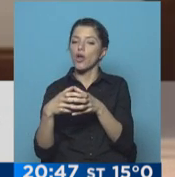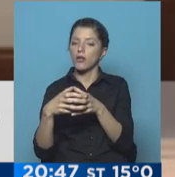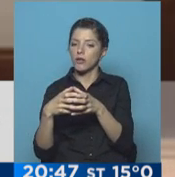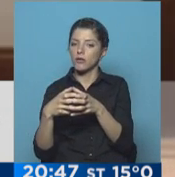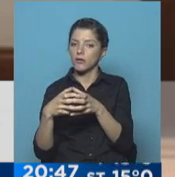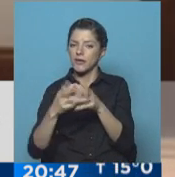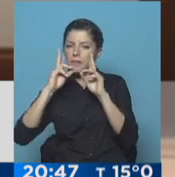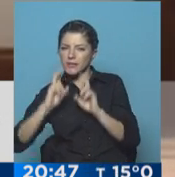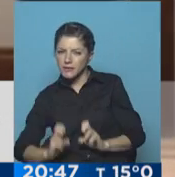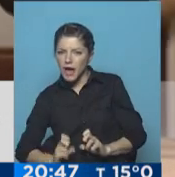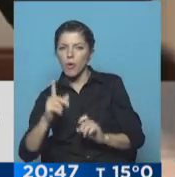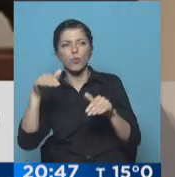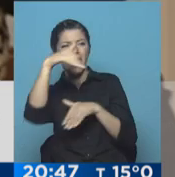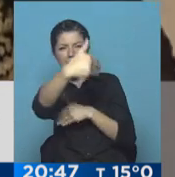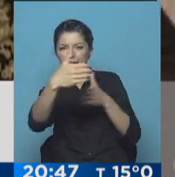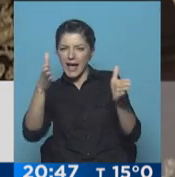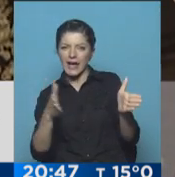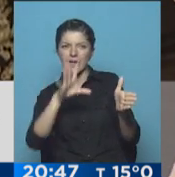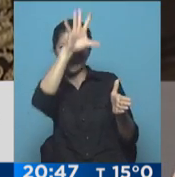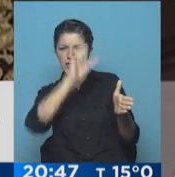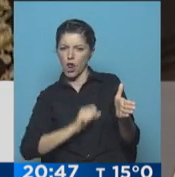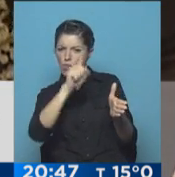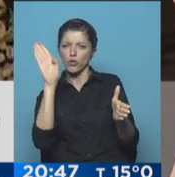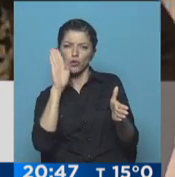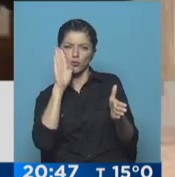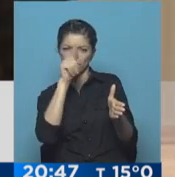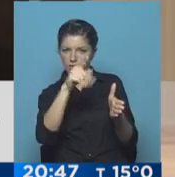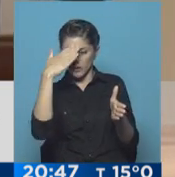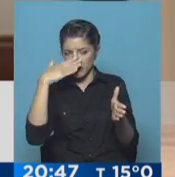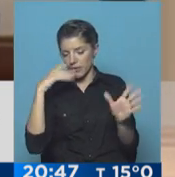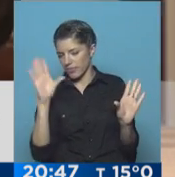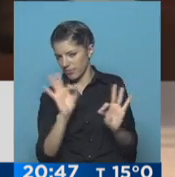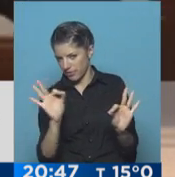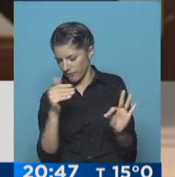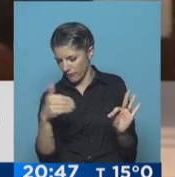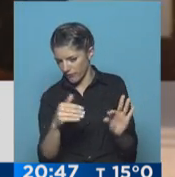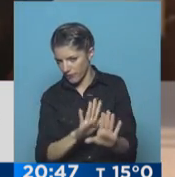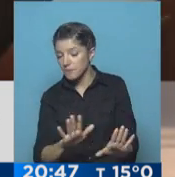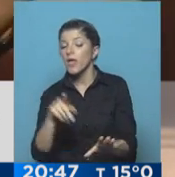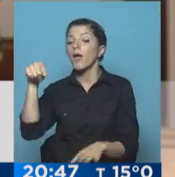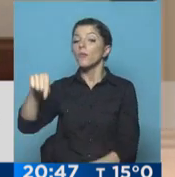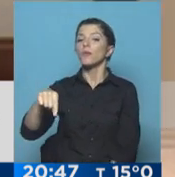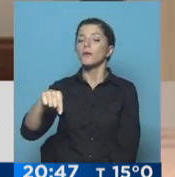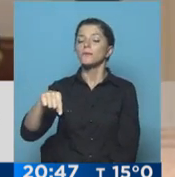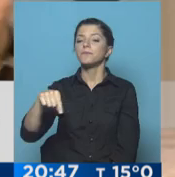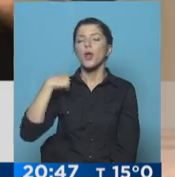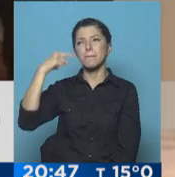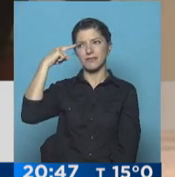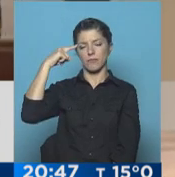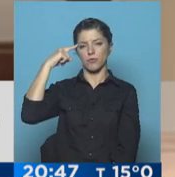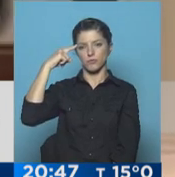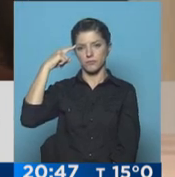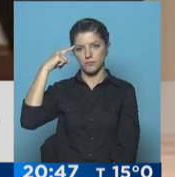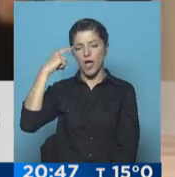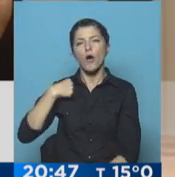que investigaba unas famosas cajas que vinieron de Estados Unidos que finalmente no terminaron en la nada. Y uno que ahora piensa en perspectiva, uno que ahora